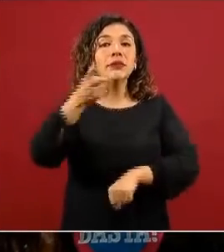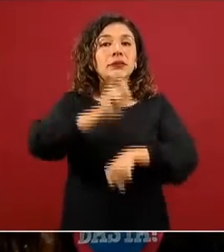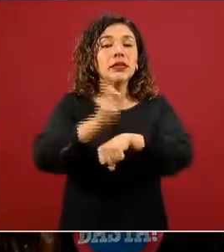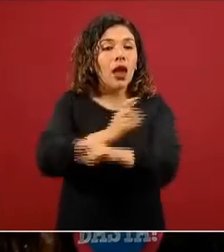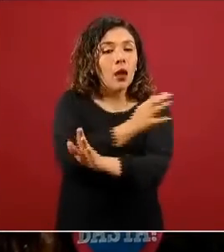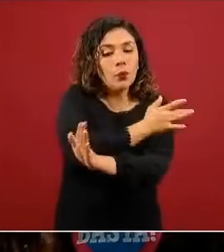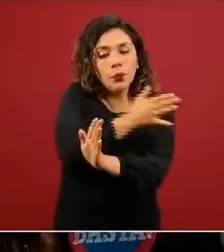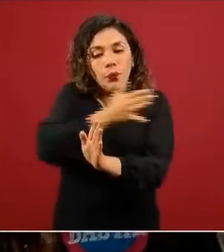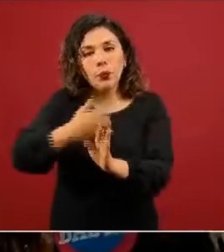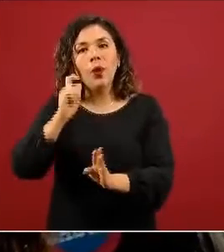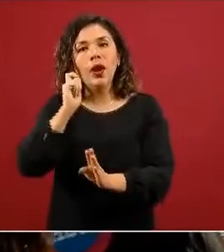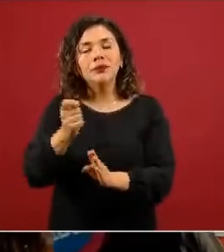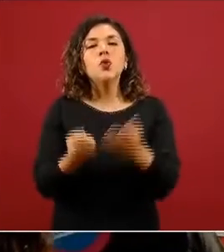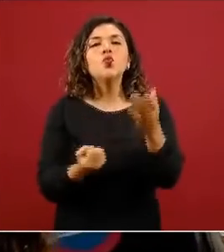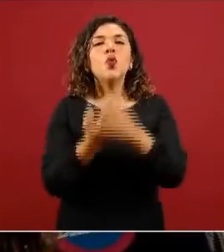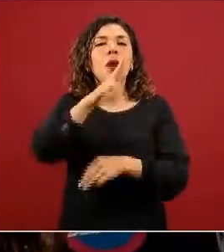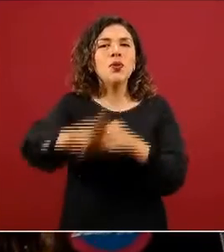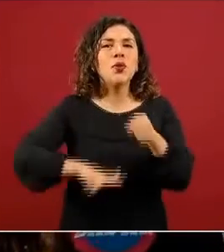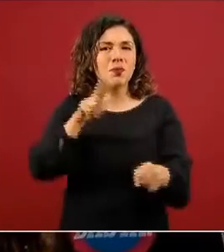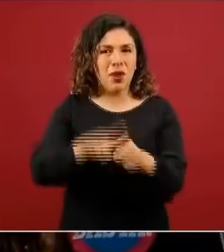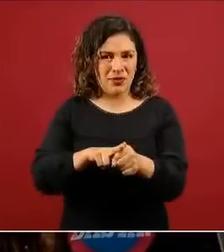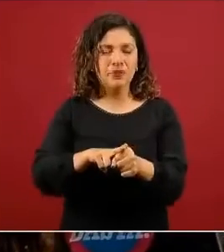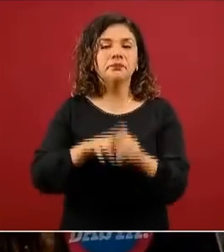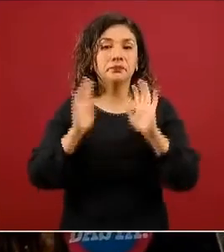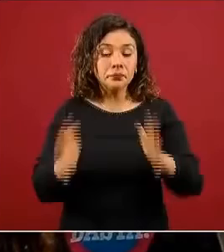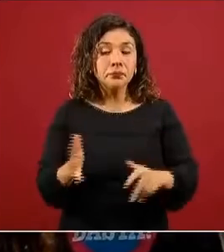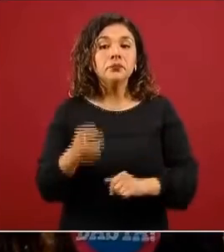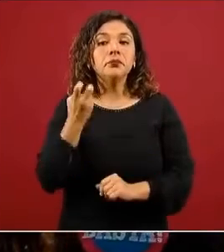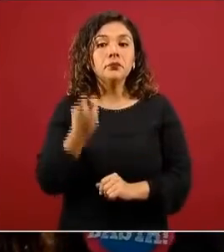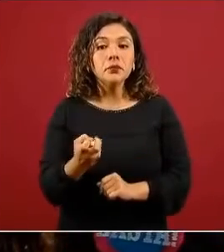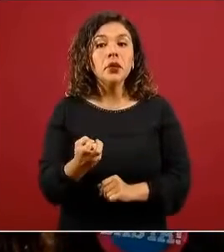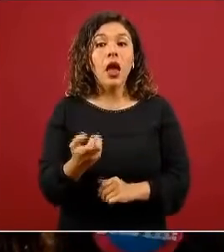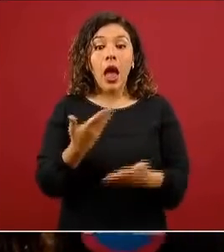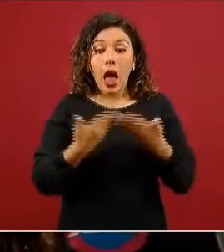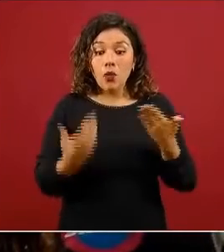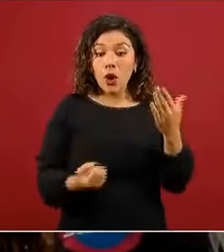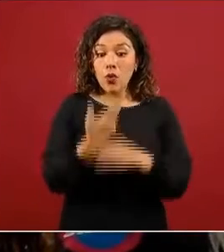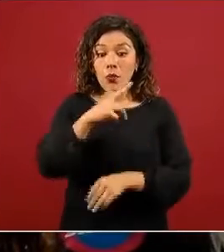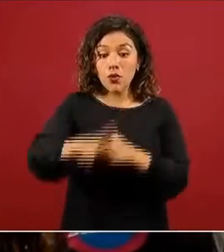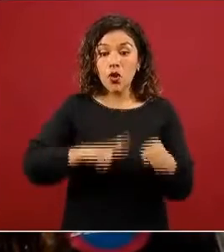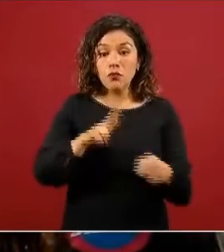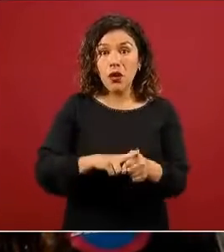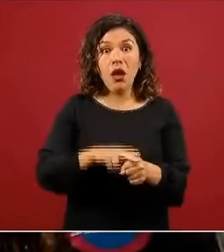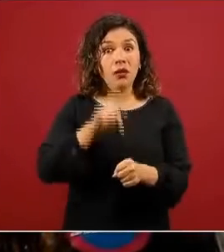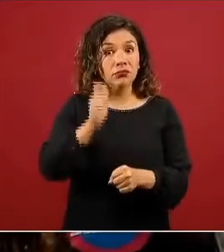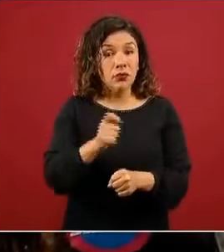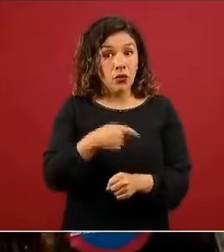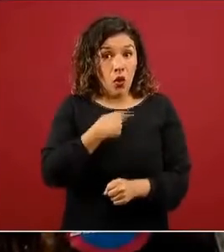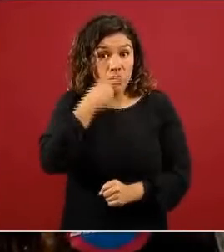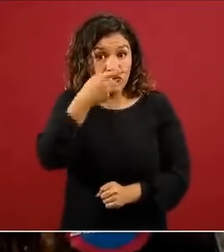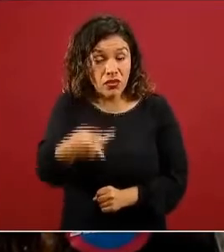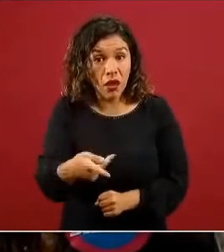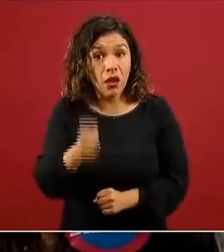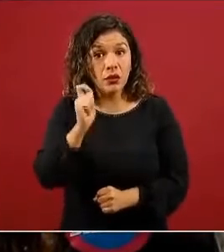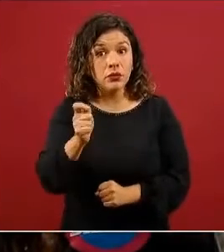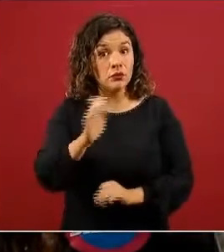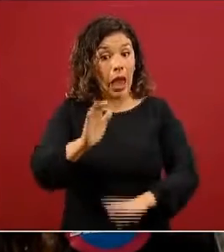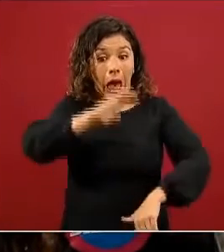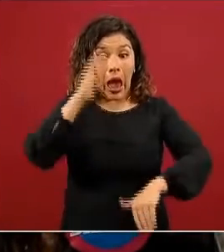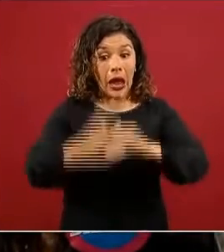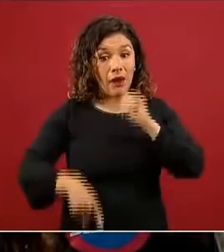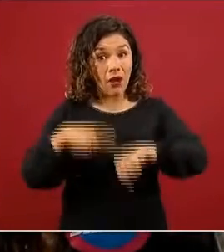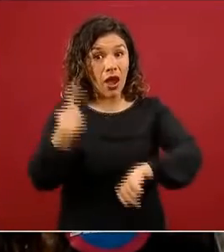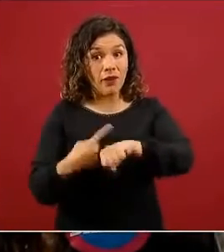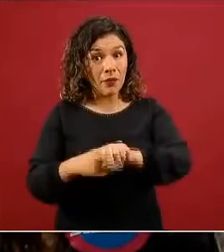desde que iniciamos este proceso de nueva normalidad. En la nueva normalidad nunca se habló de que se